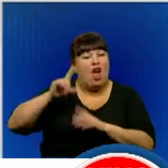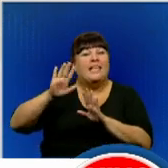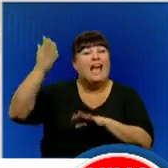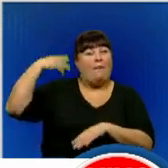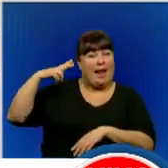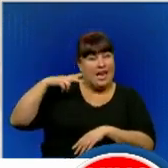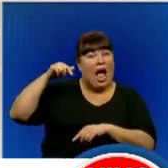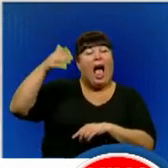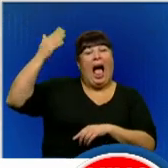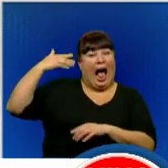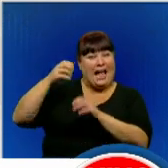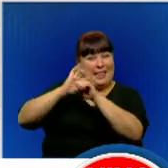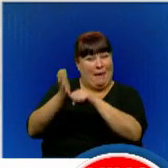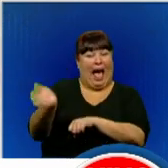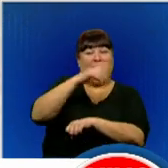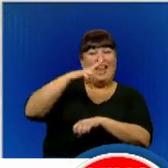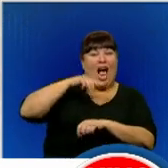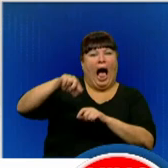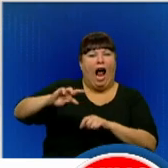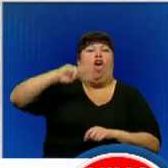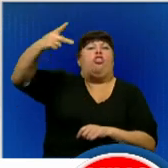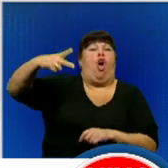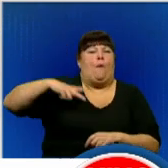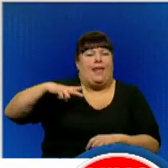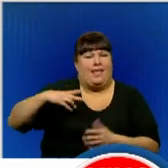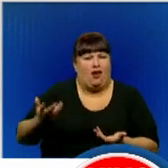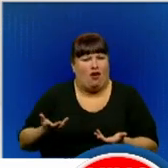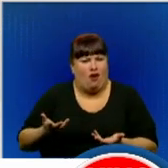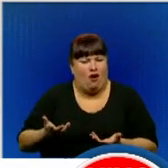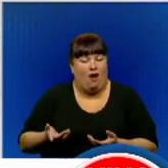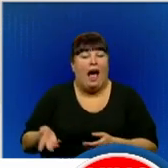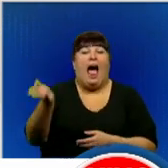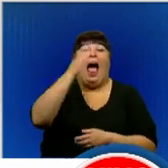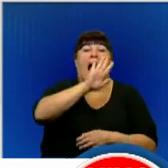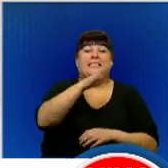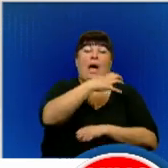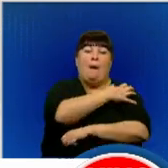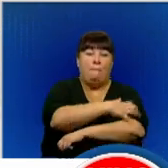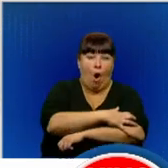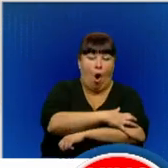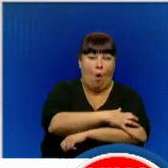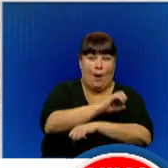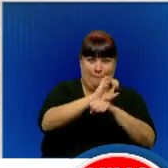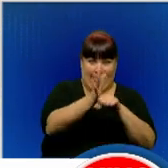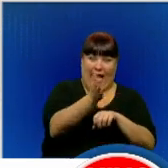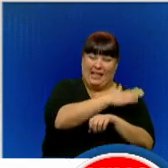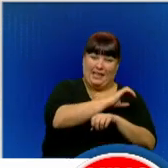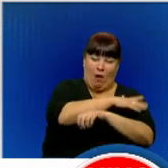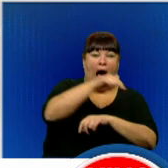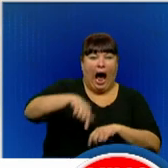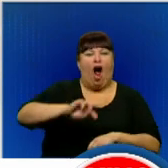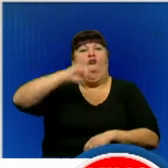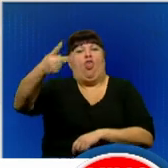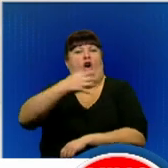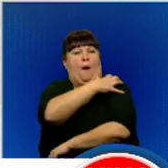ricos antes de la pandemia hoy son más ricos y los que ganan pobre antes de la pandemia hoy son